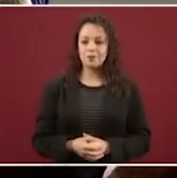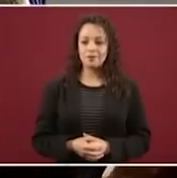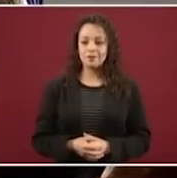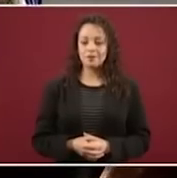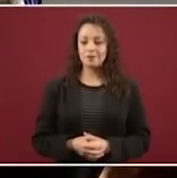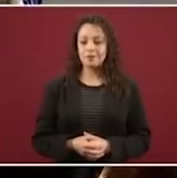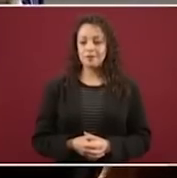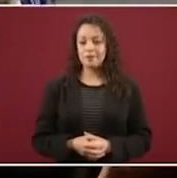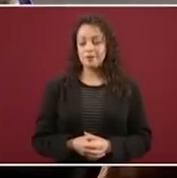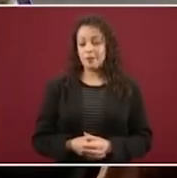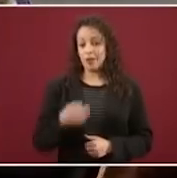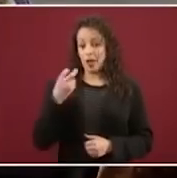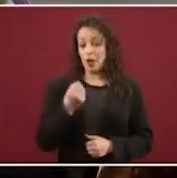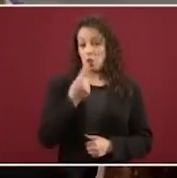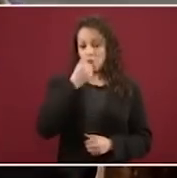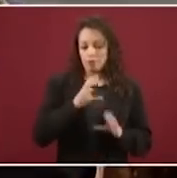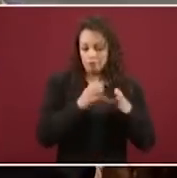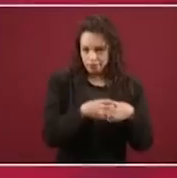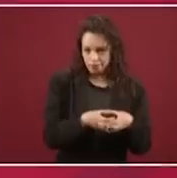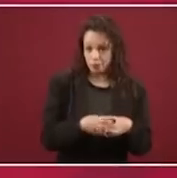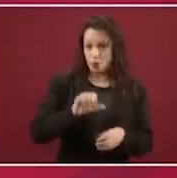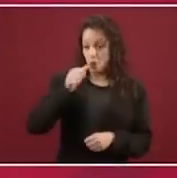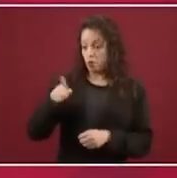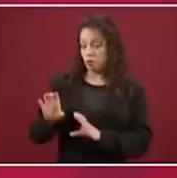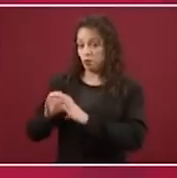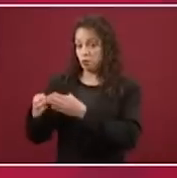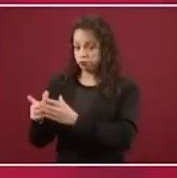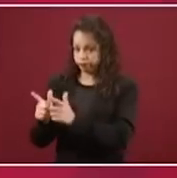Ese es un gabinete. El otro gabinete